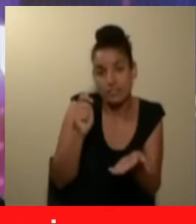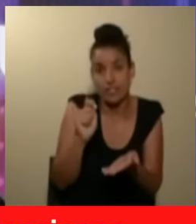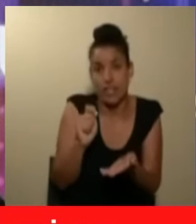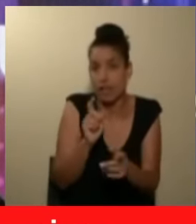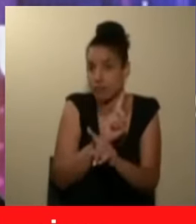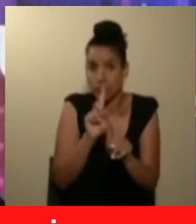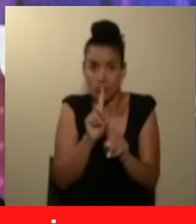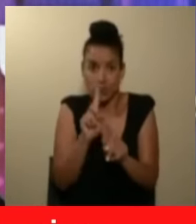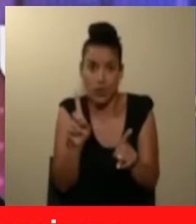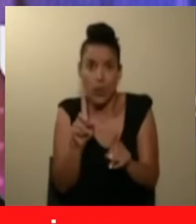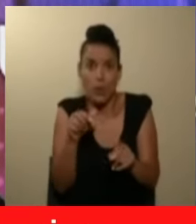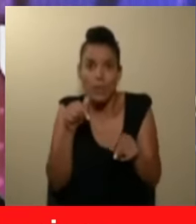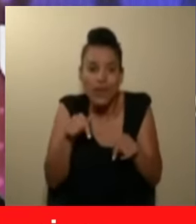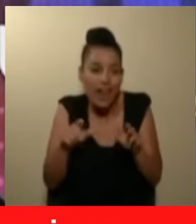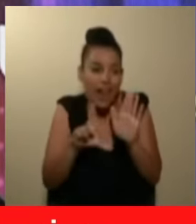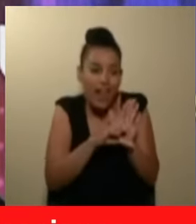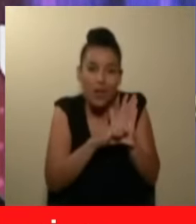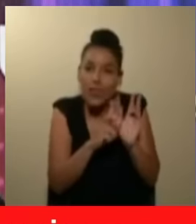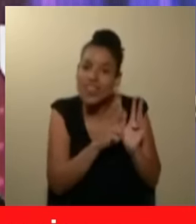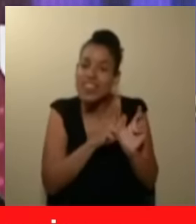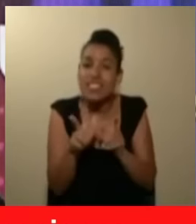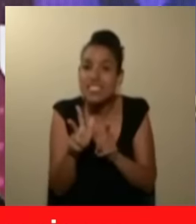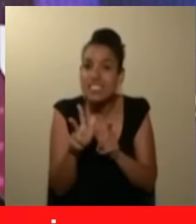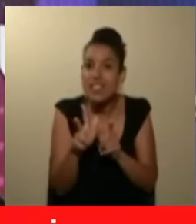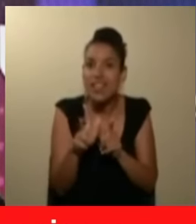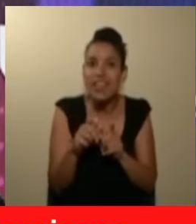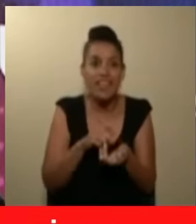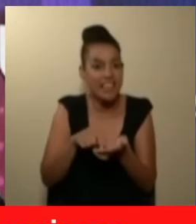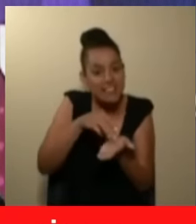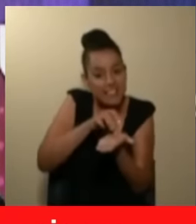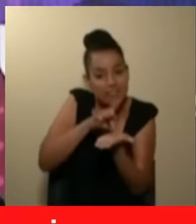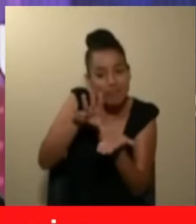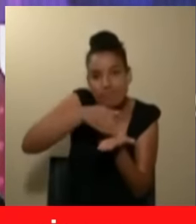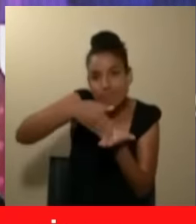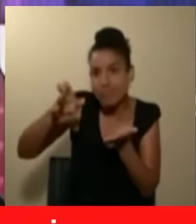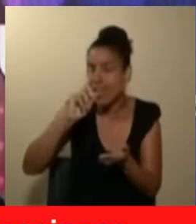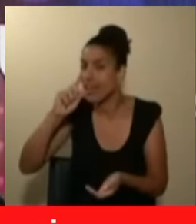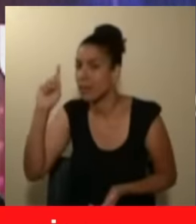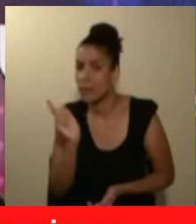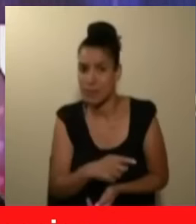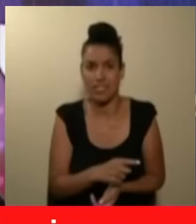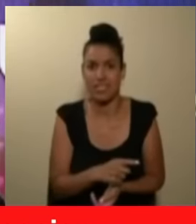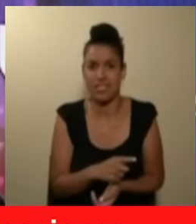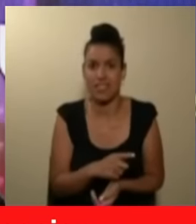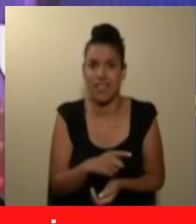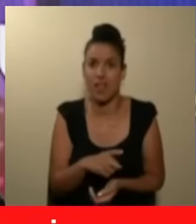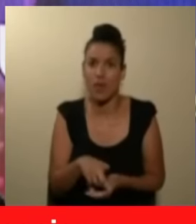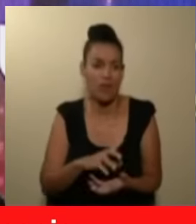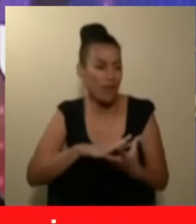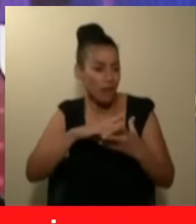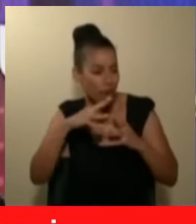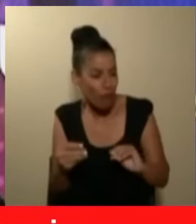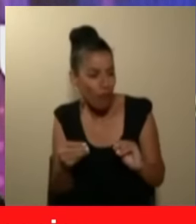desalojo exprés, una forma cruel, despiadada de desalojar en estas